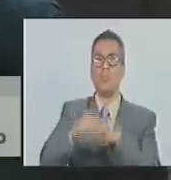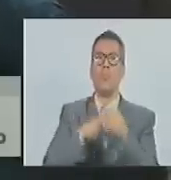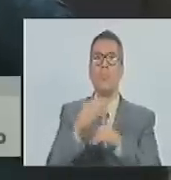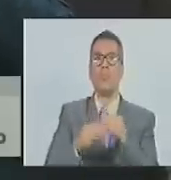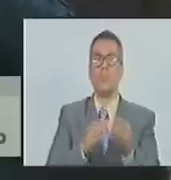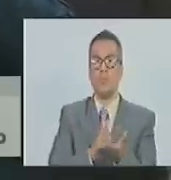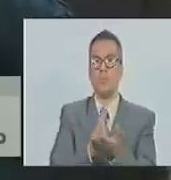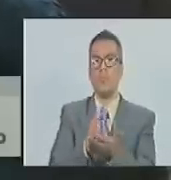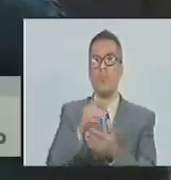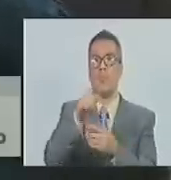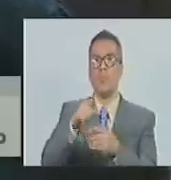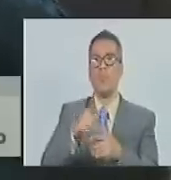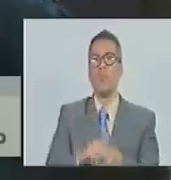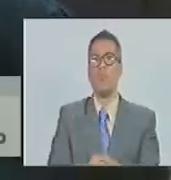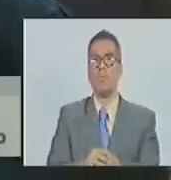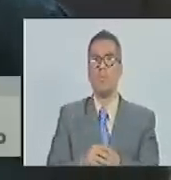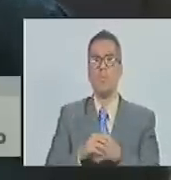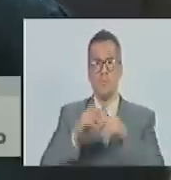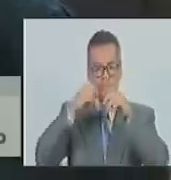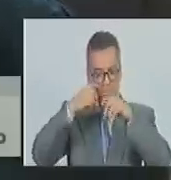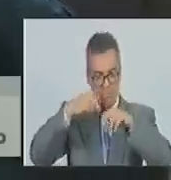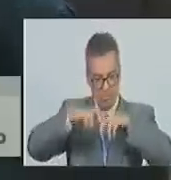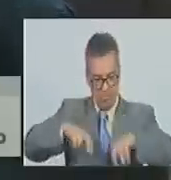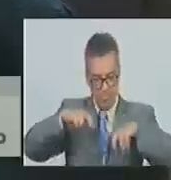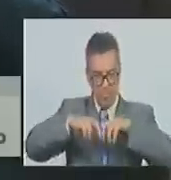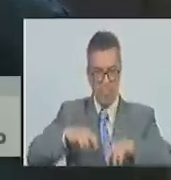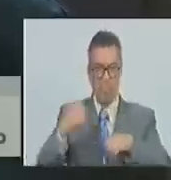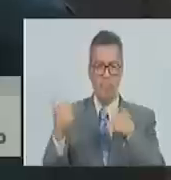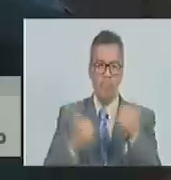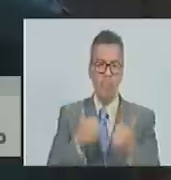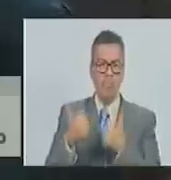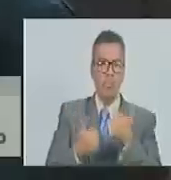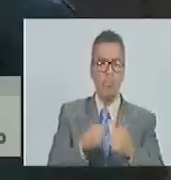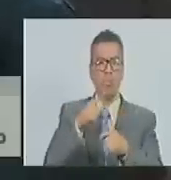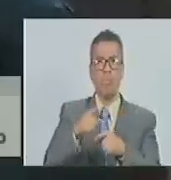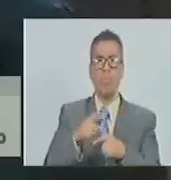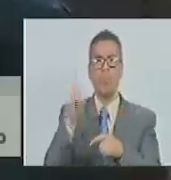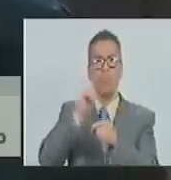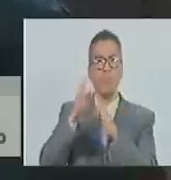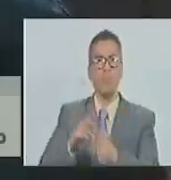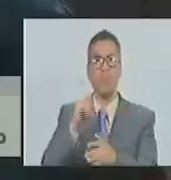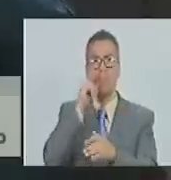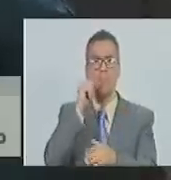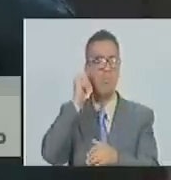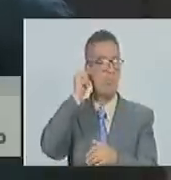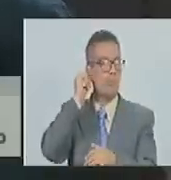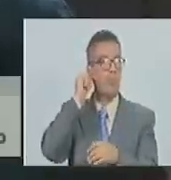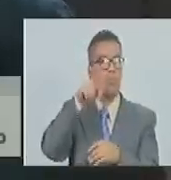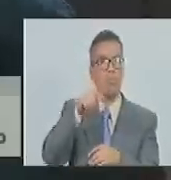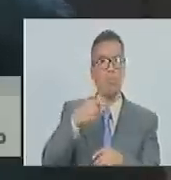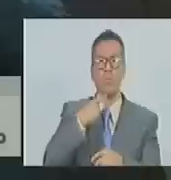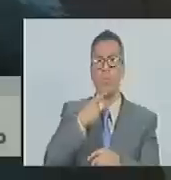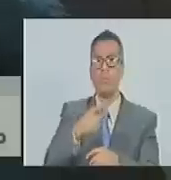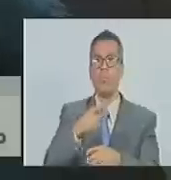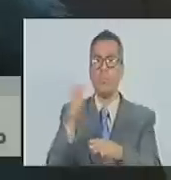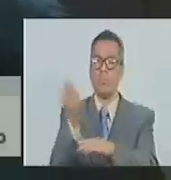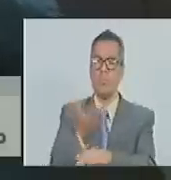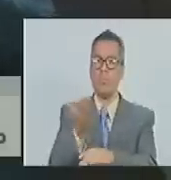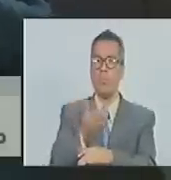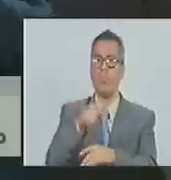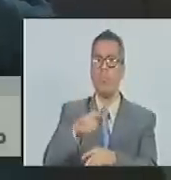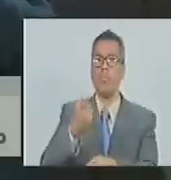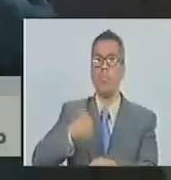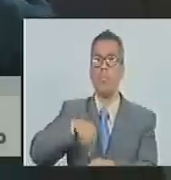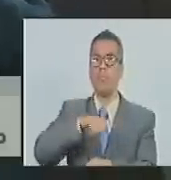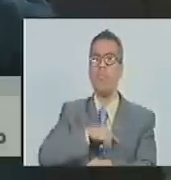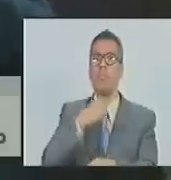lupa y hasta con microscopio cuáles son las venezolanas y los venezolanos que piden esas sanciones.